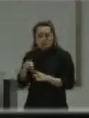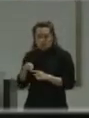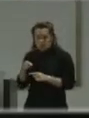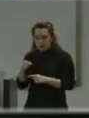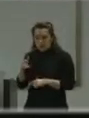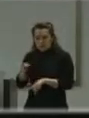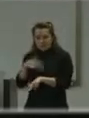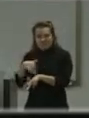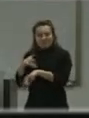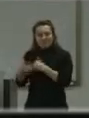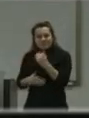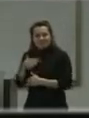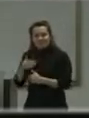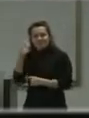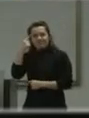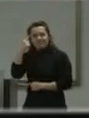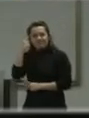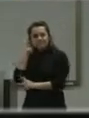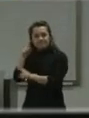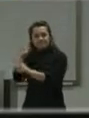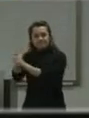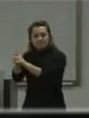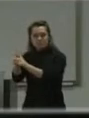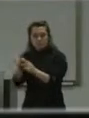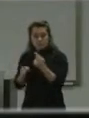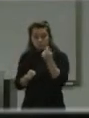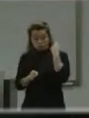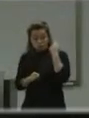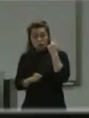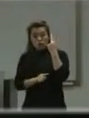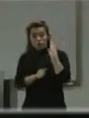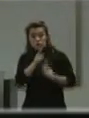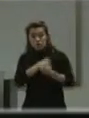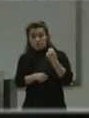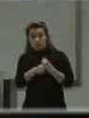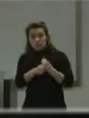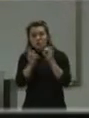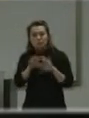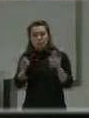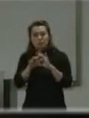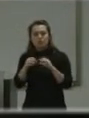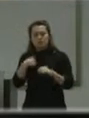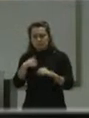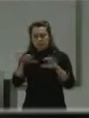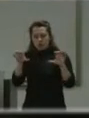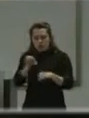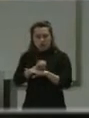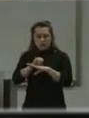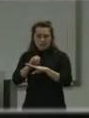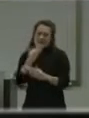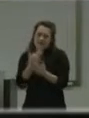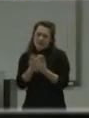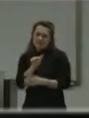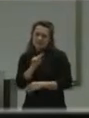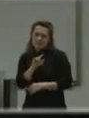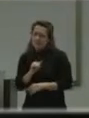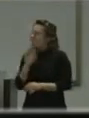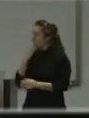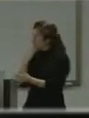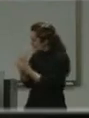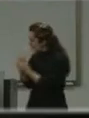con la que estamos pues trabajando en los últimos dos años y que ha sido muy importante para nosotros como organización Gracias Andrea Muchas